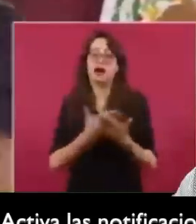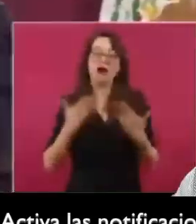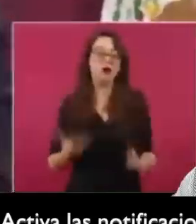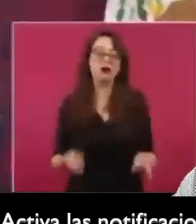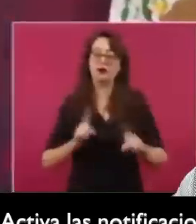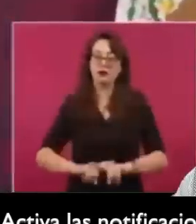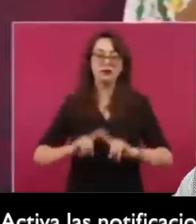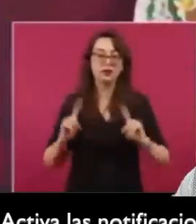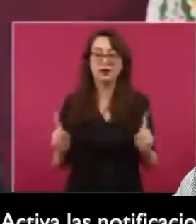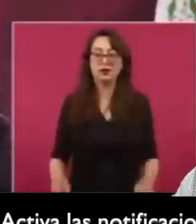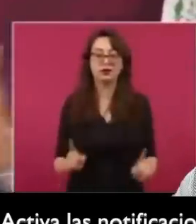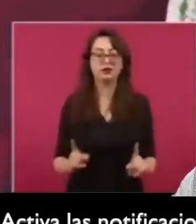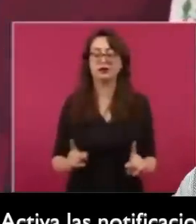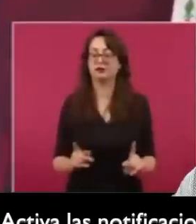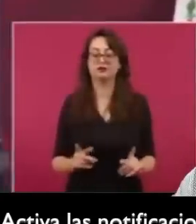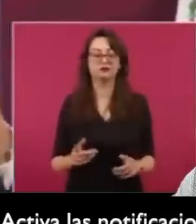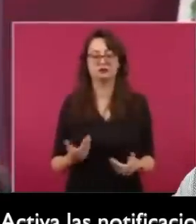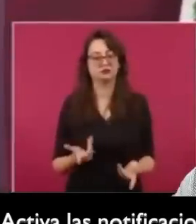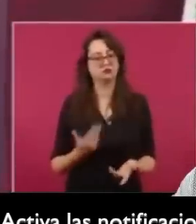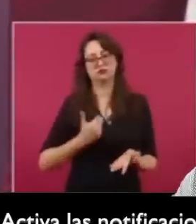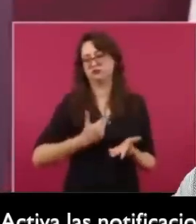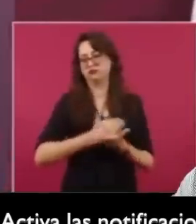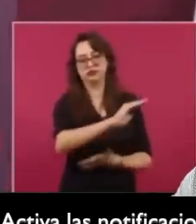las cosas, ahora diario